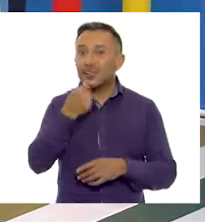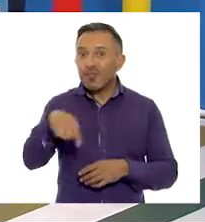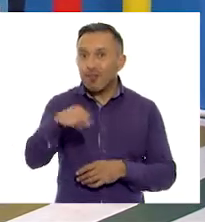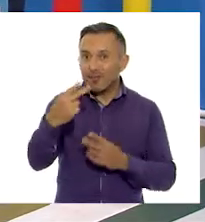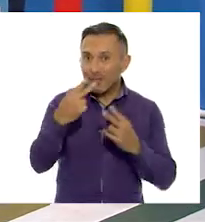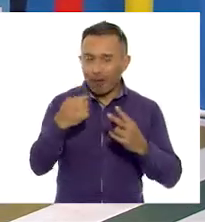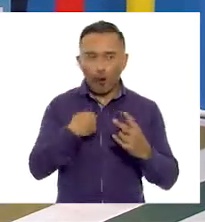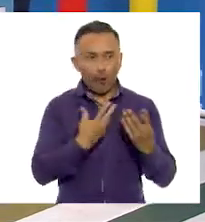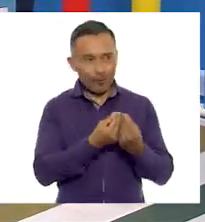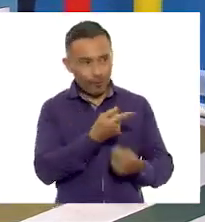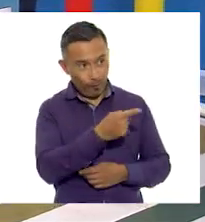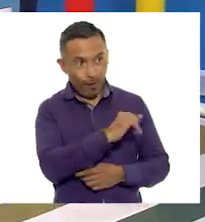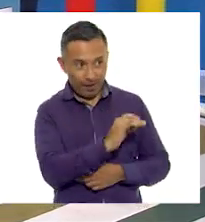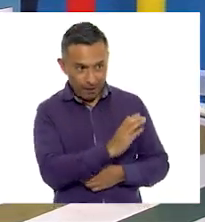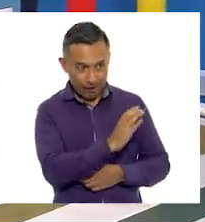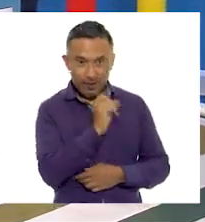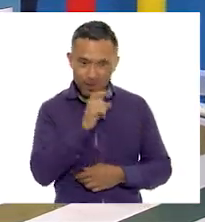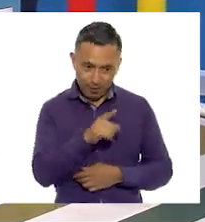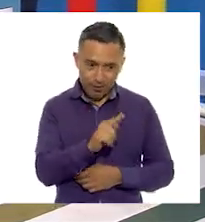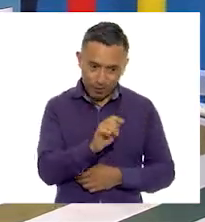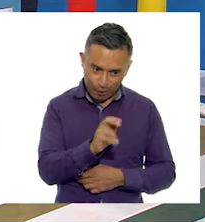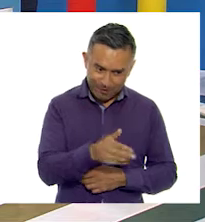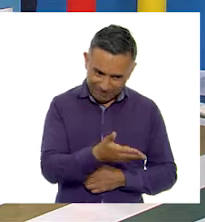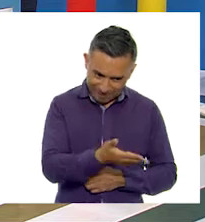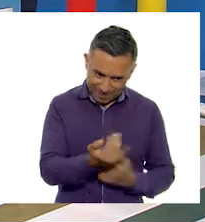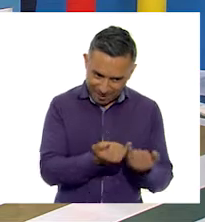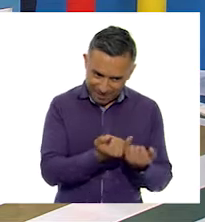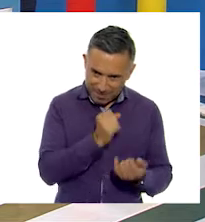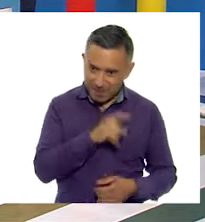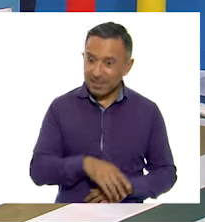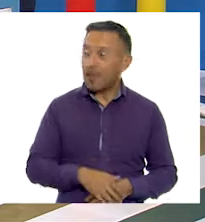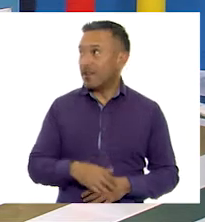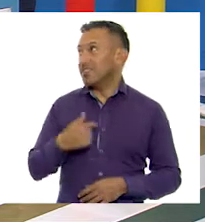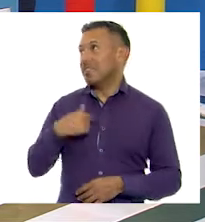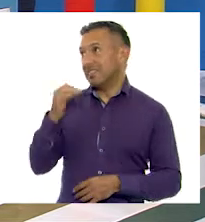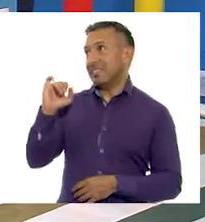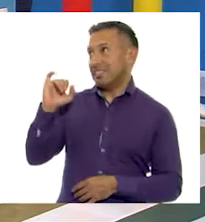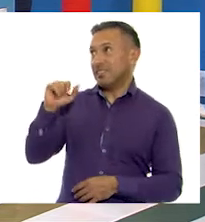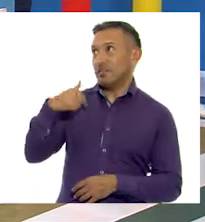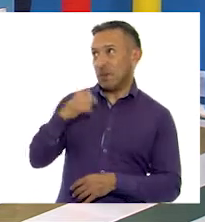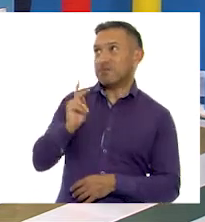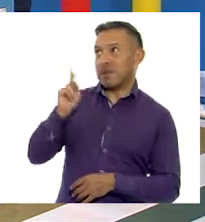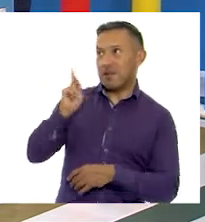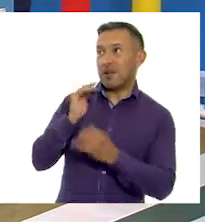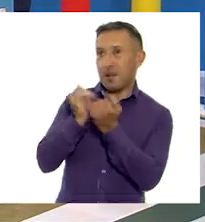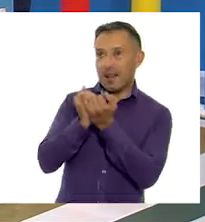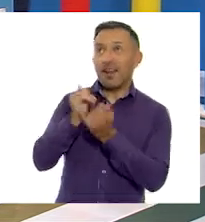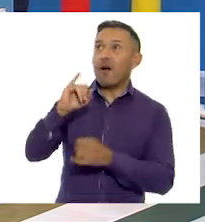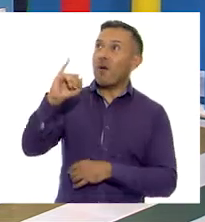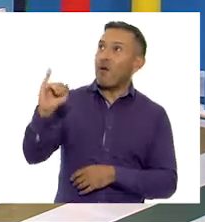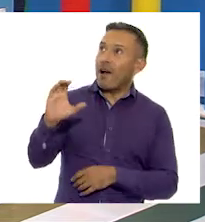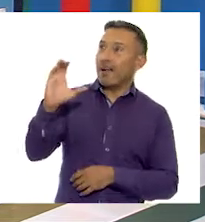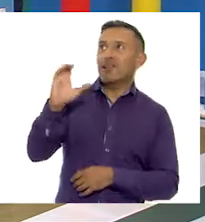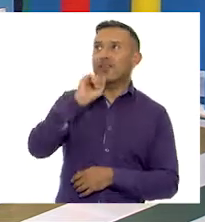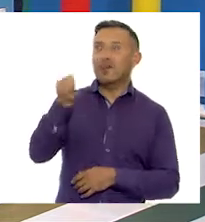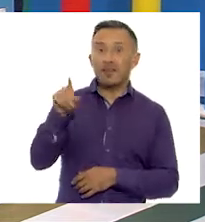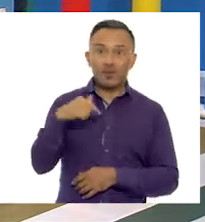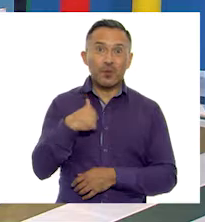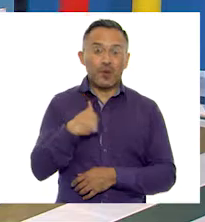y obviamente contigo, Ton. Sí, yo también opino lo mismo, maestro Francisco. Y también, Juan Carlos, estoy más